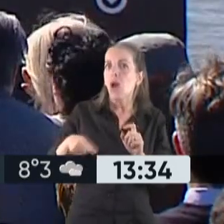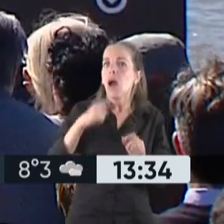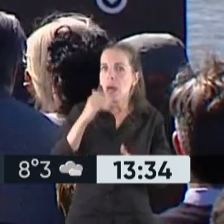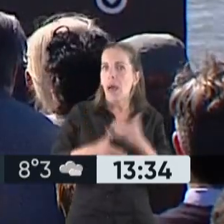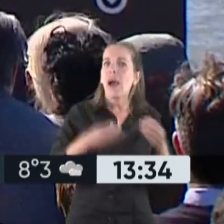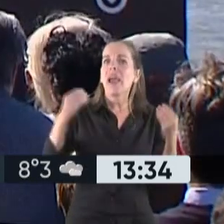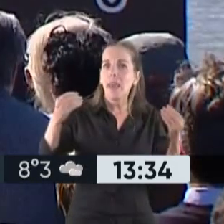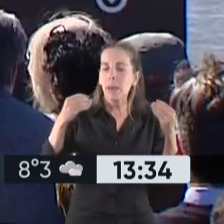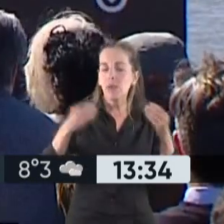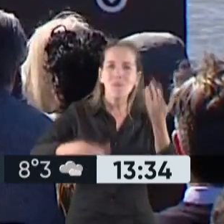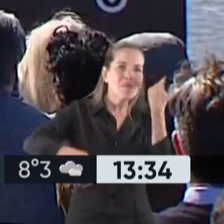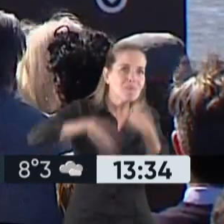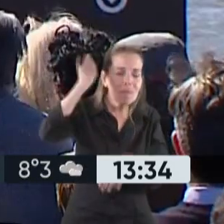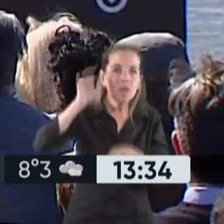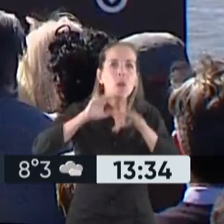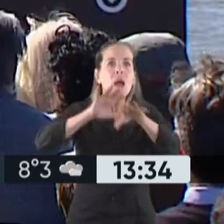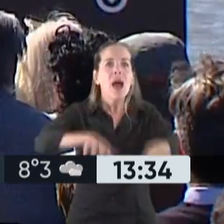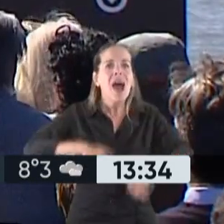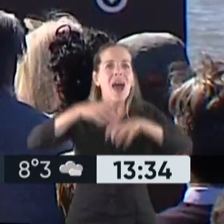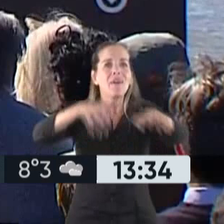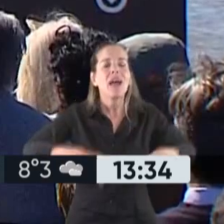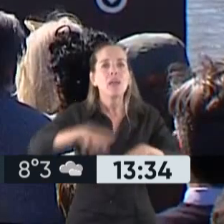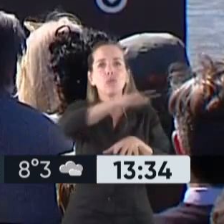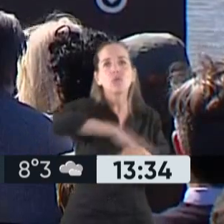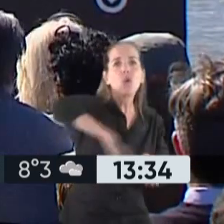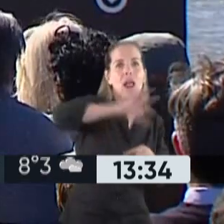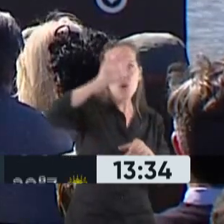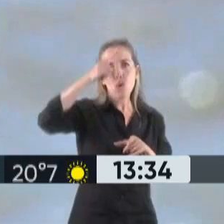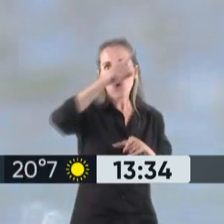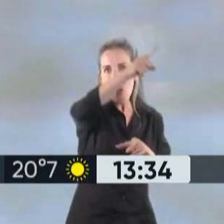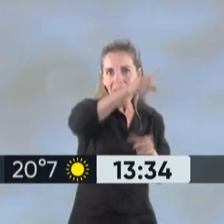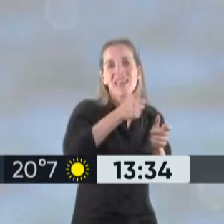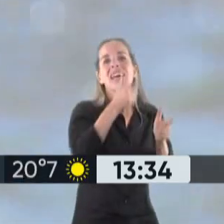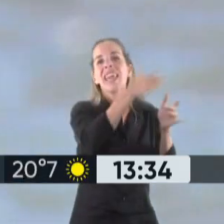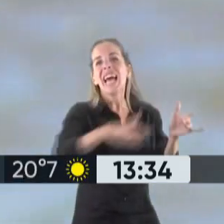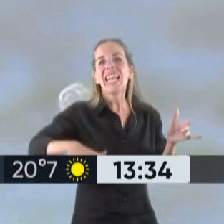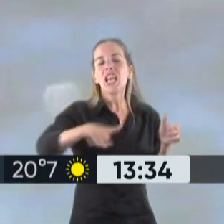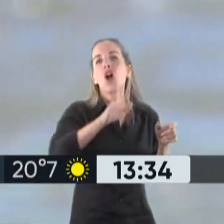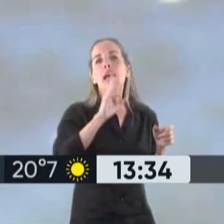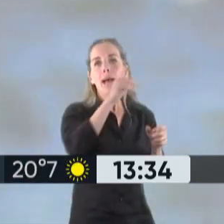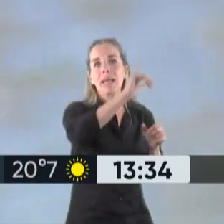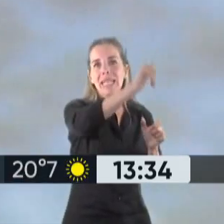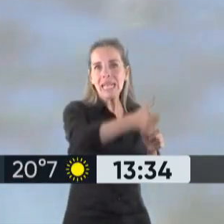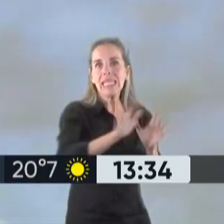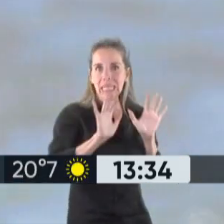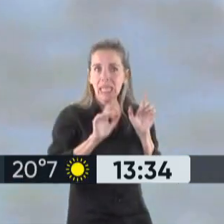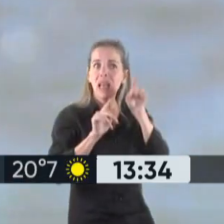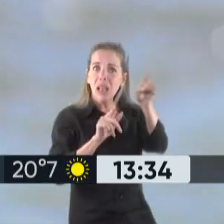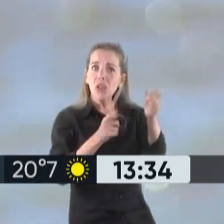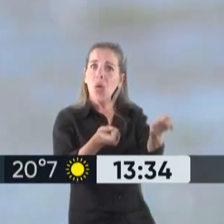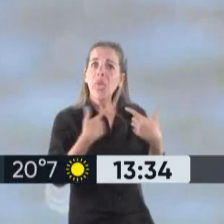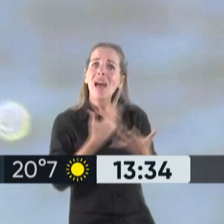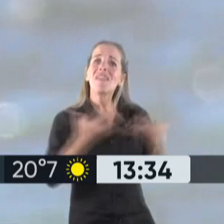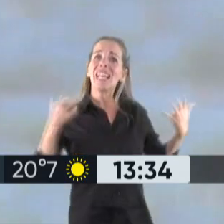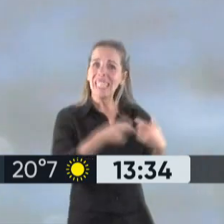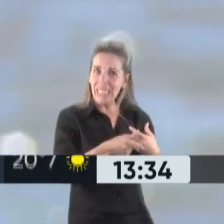fue el mayor dragado sobre la parte uruguaya del Río de la Plata. Y eso me pone muy feliz por los